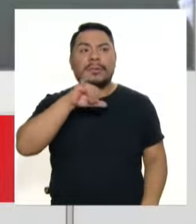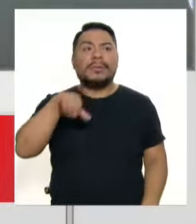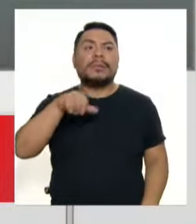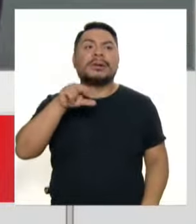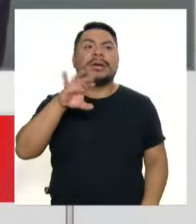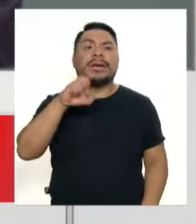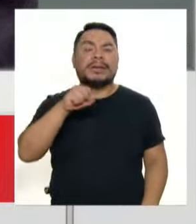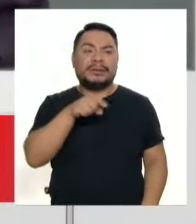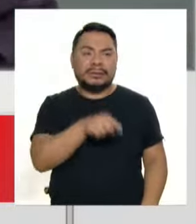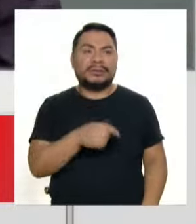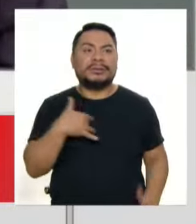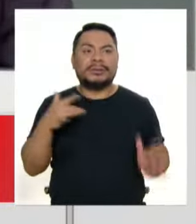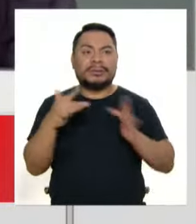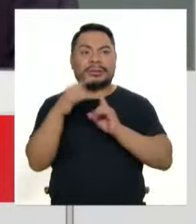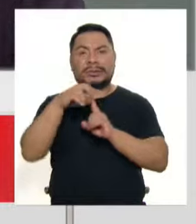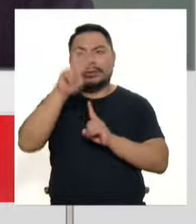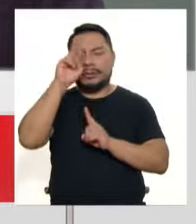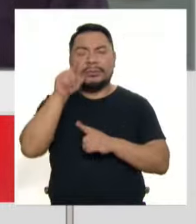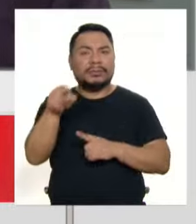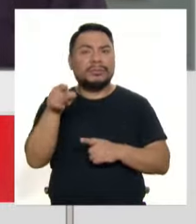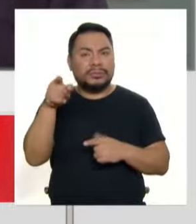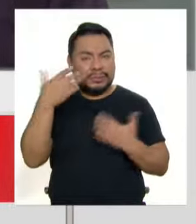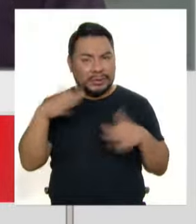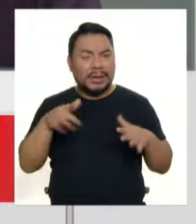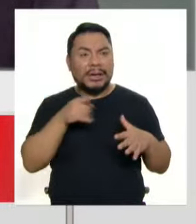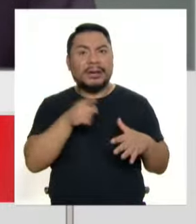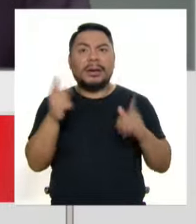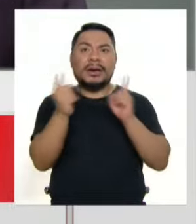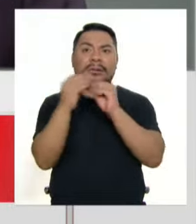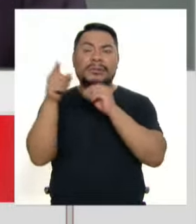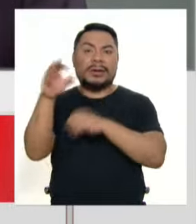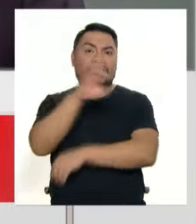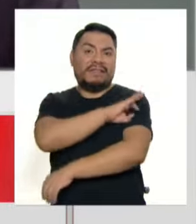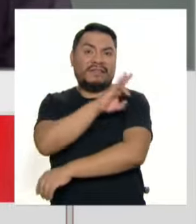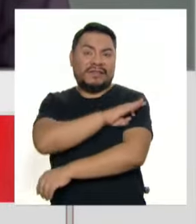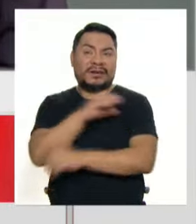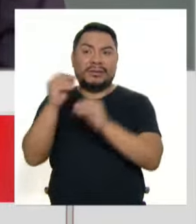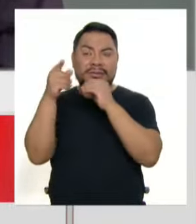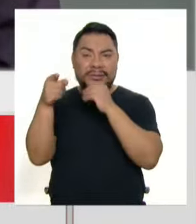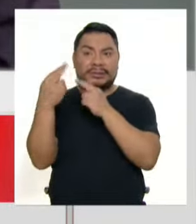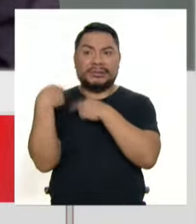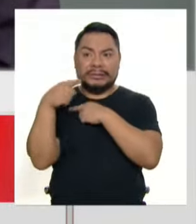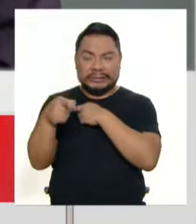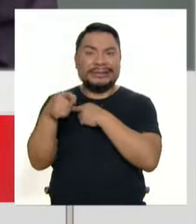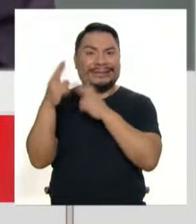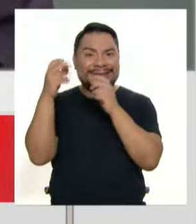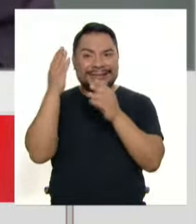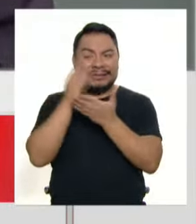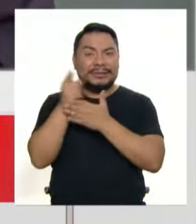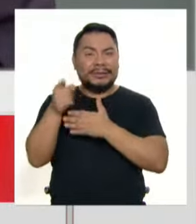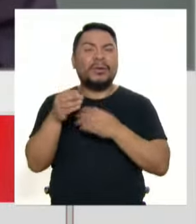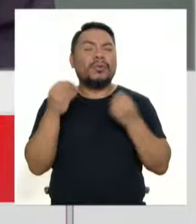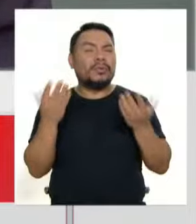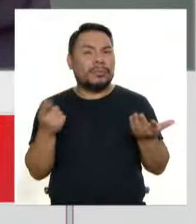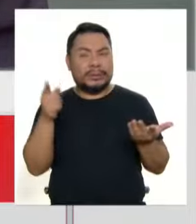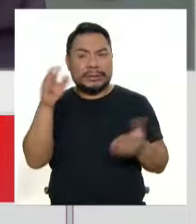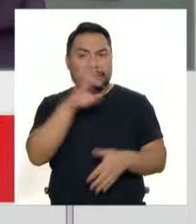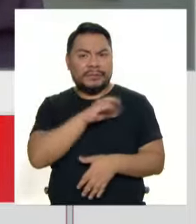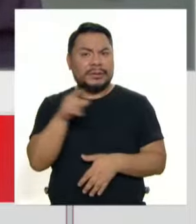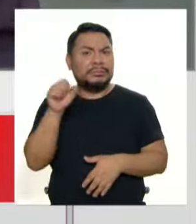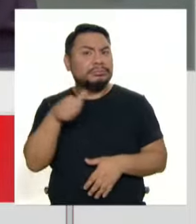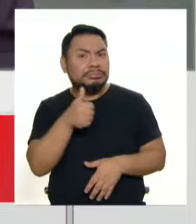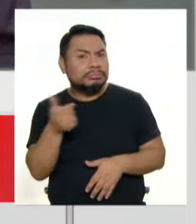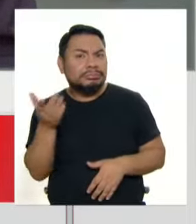Rodríguez. ¿Cómo está, doctor? Estamos en vivo para TV Perú. Usted ha ingresado, se ha entrevistado con la fiscal a cargo también del caso. ¿Cómo ha encontrado a la disposición de las